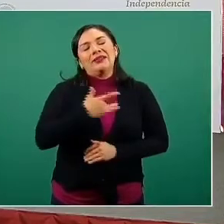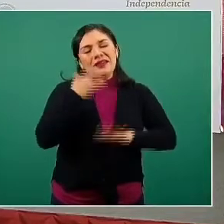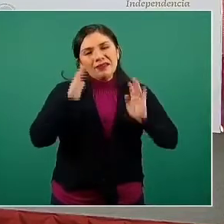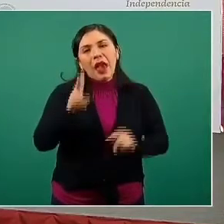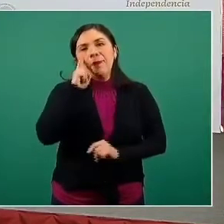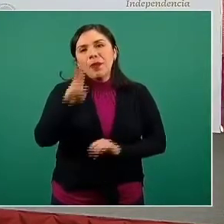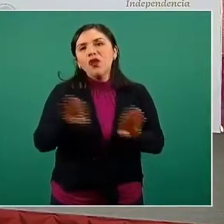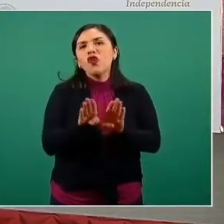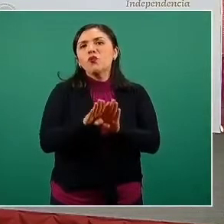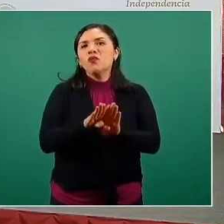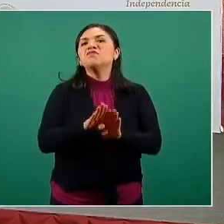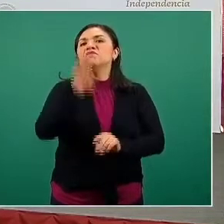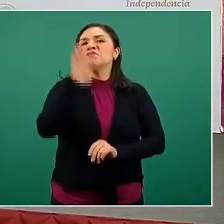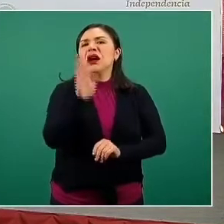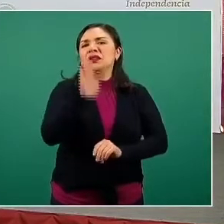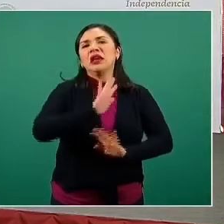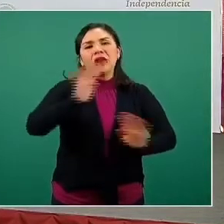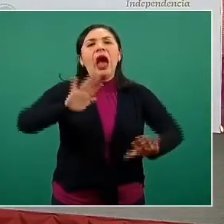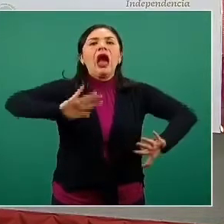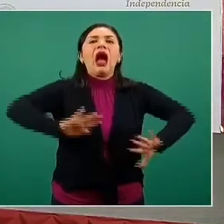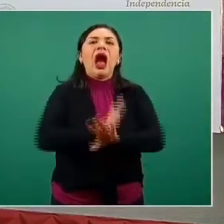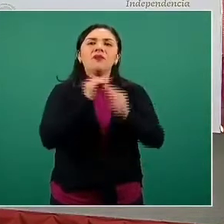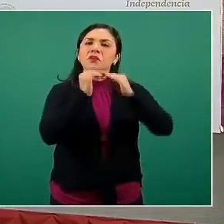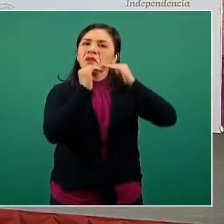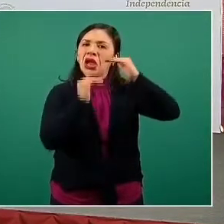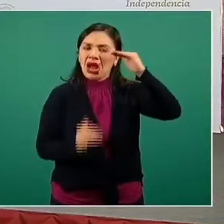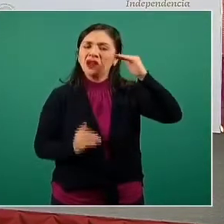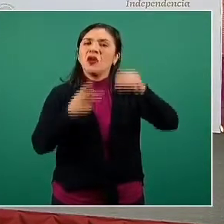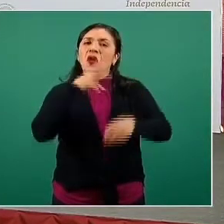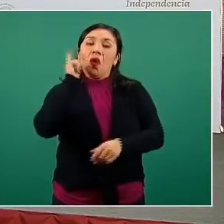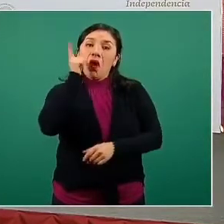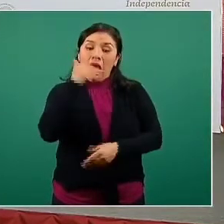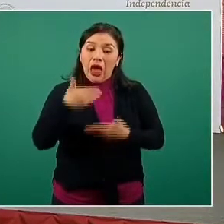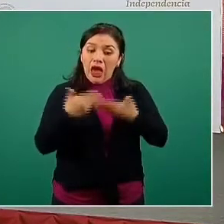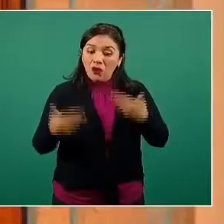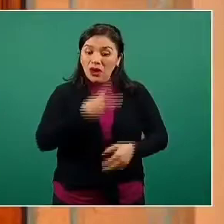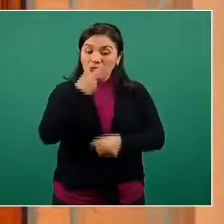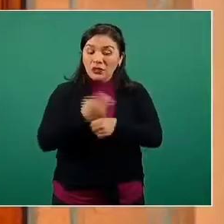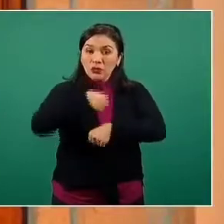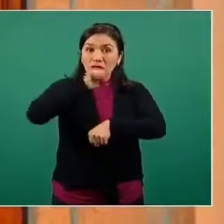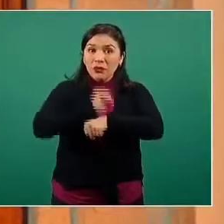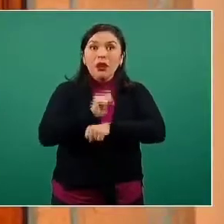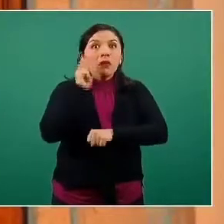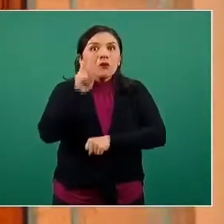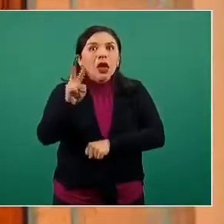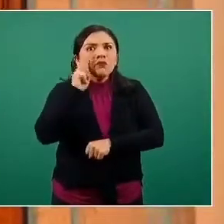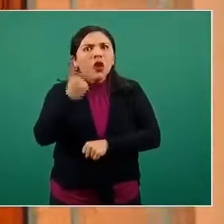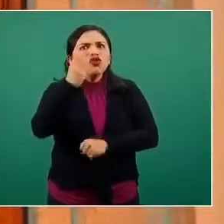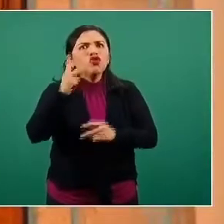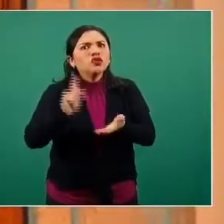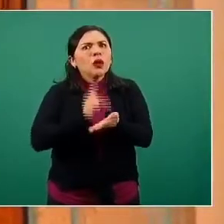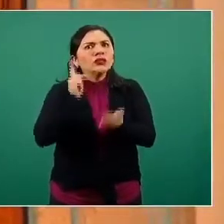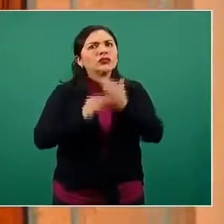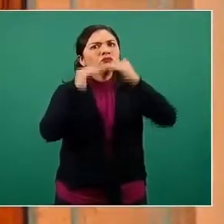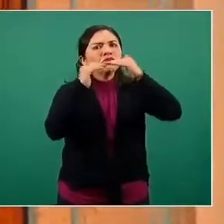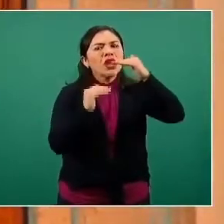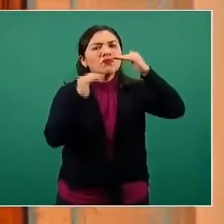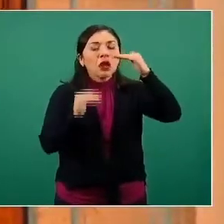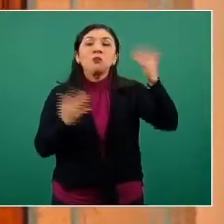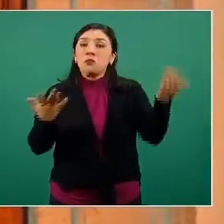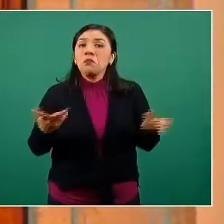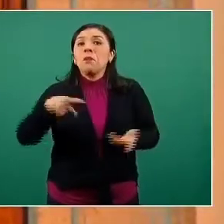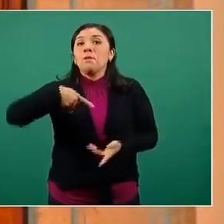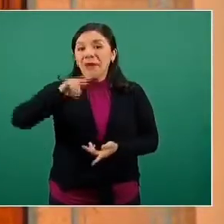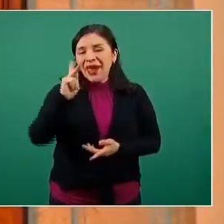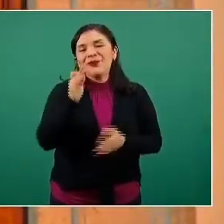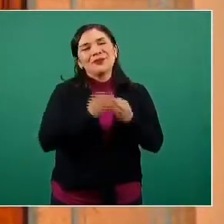de que la tendencia definitivamente ha cambiado. Ya para esta segunda semana de descenso es una tendencia descendente. Sin embargo,